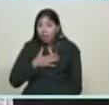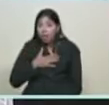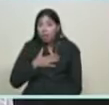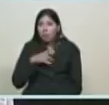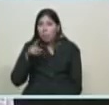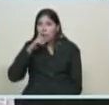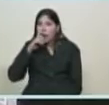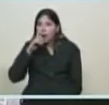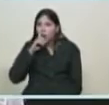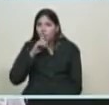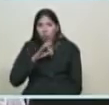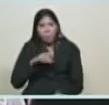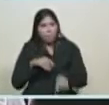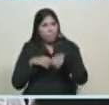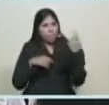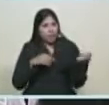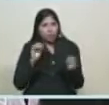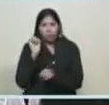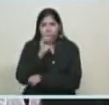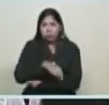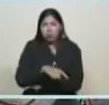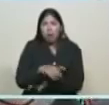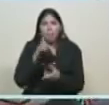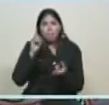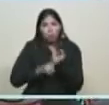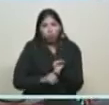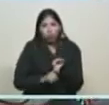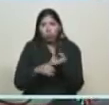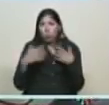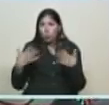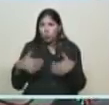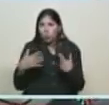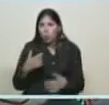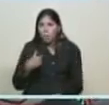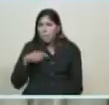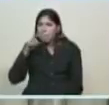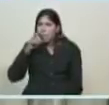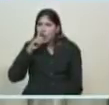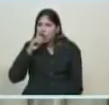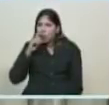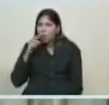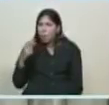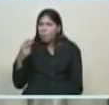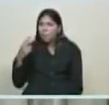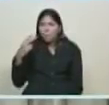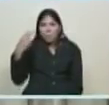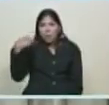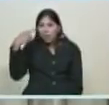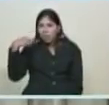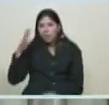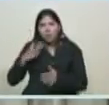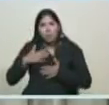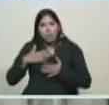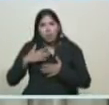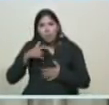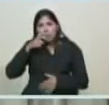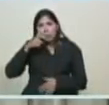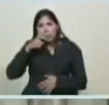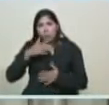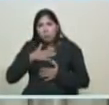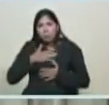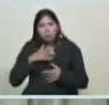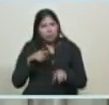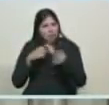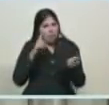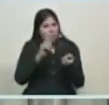comentario que le hizo más duro está más pendiente de mi barriga que el marido mira ahí en la esquina con los amigos